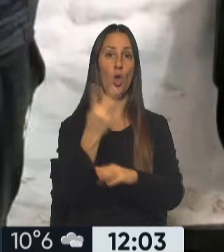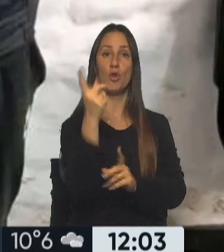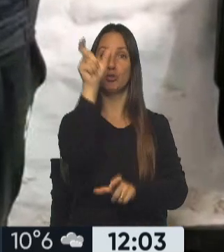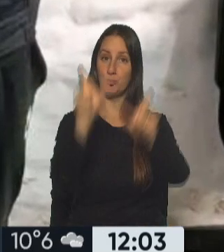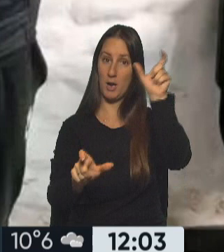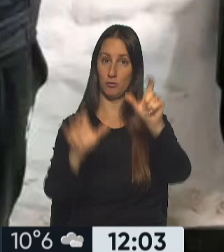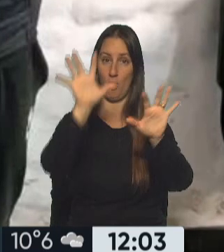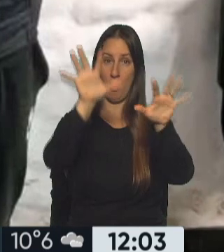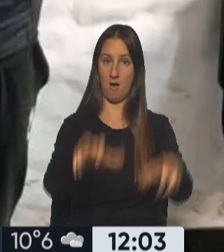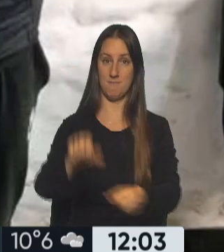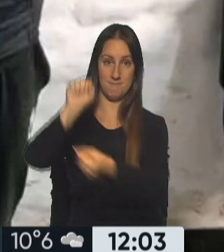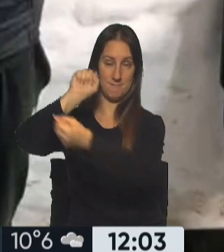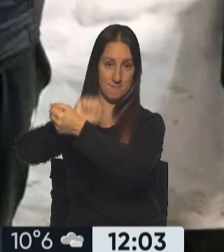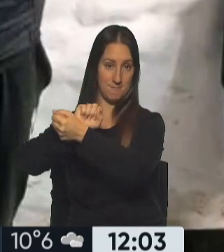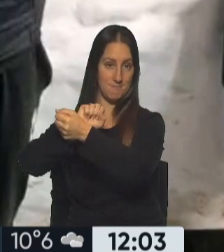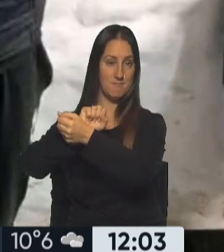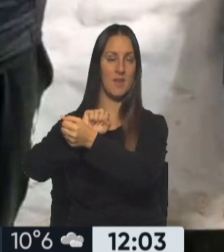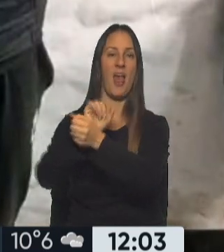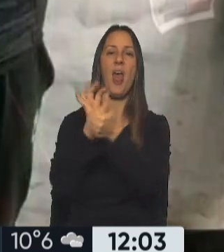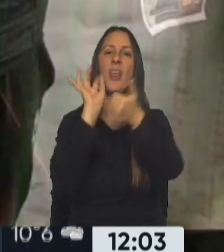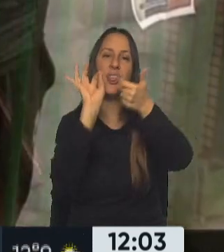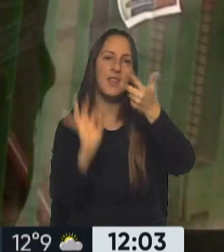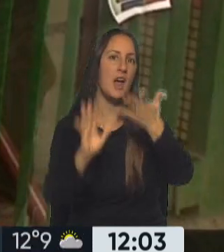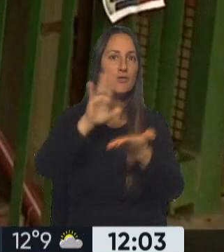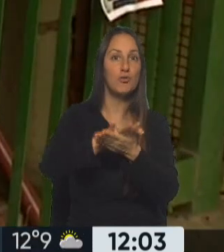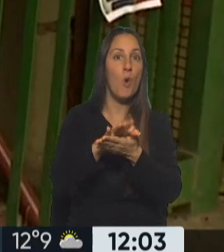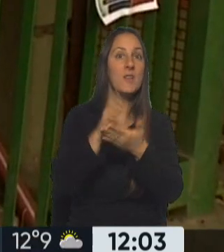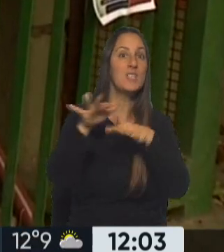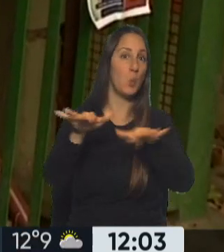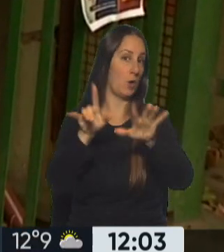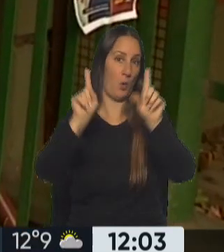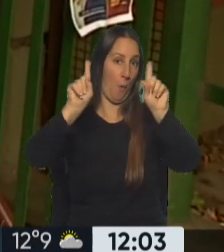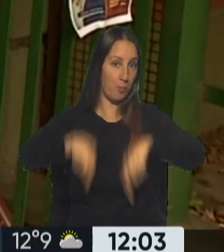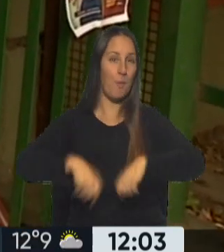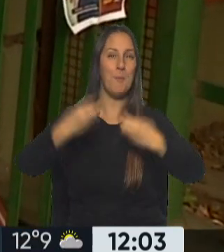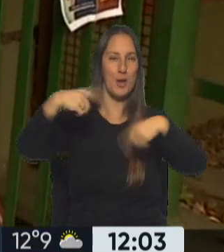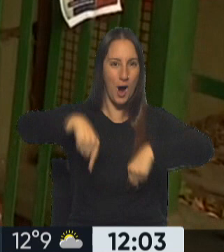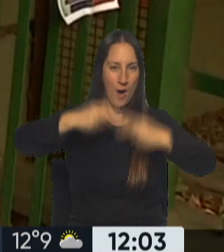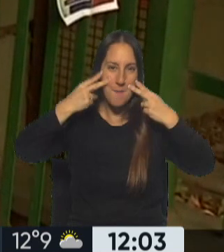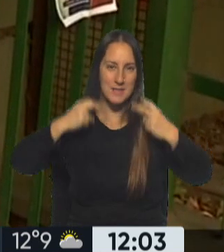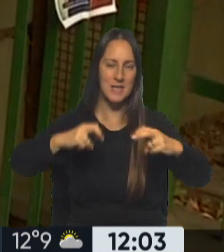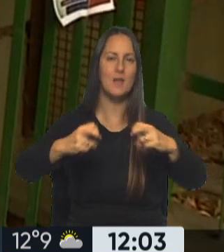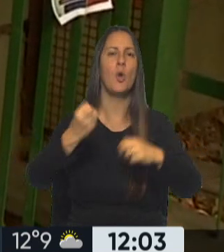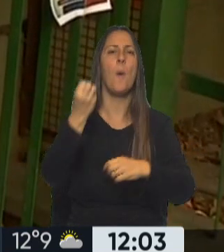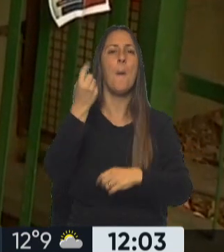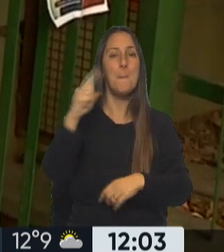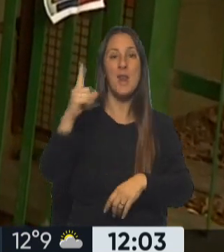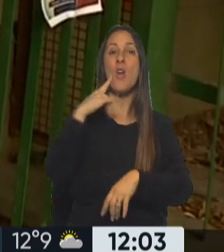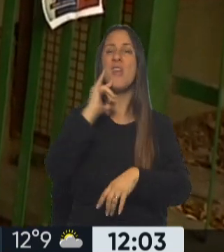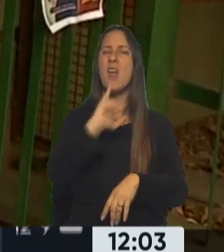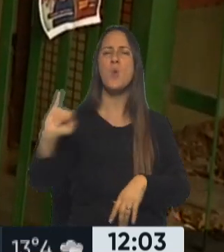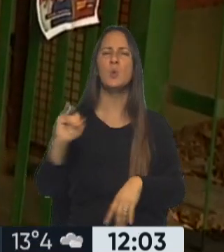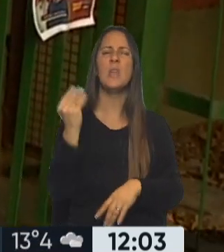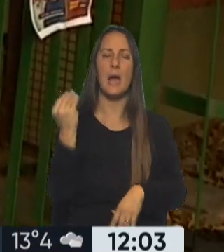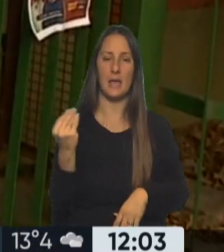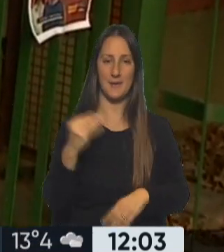todavía por supuesto No hay mucho detalle con respecto a eso porque está en plena investigación pero lo que denuncian y es concreto es